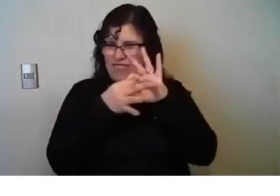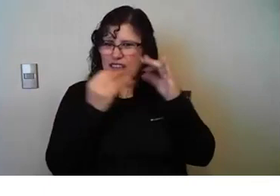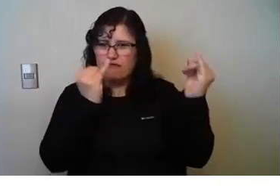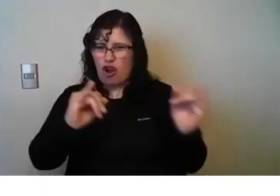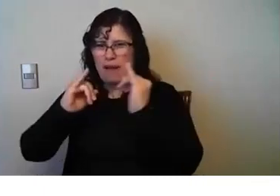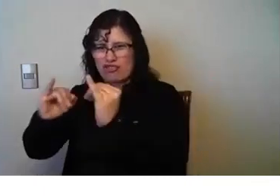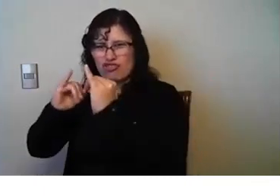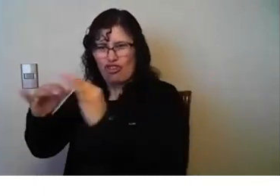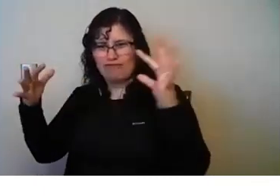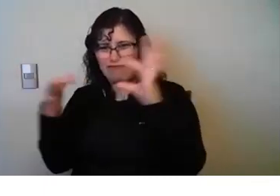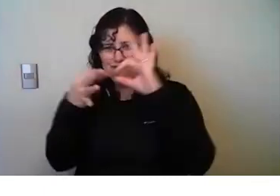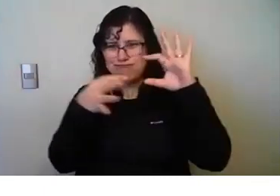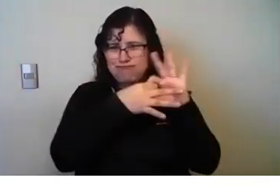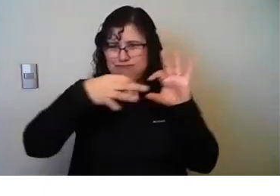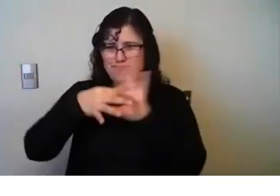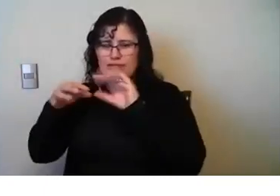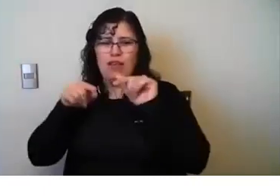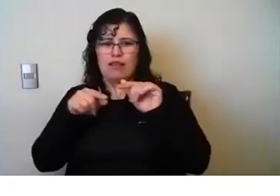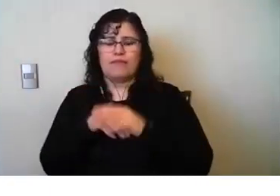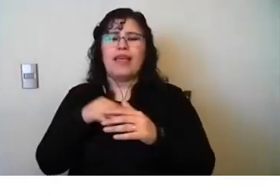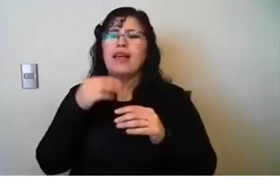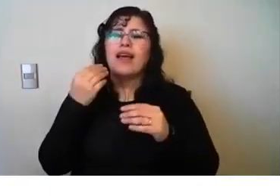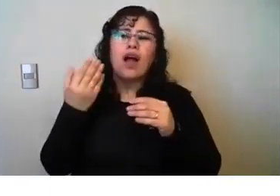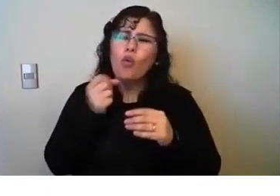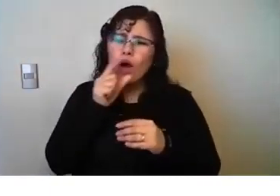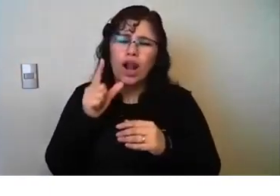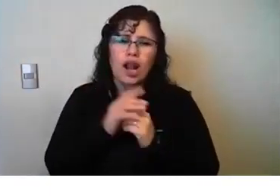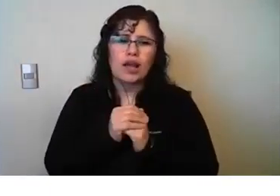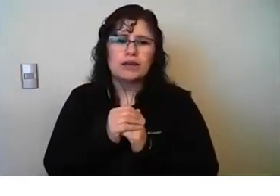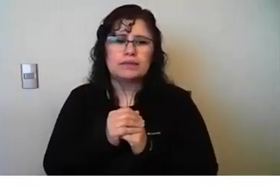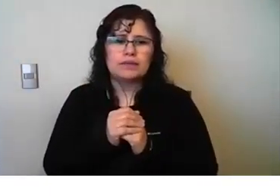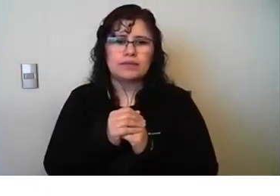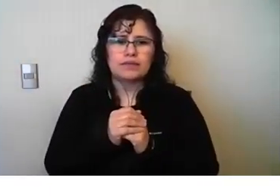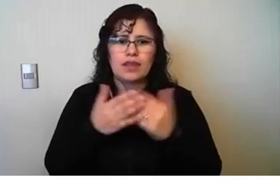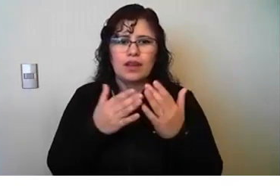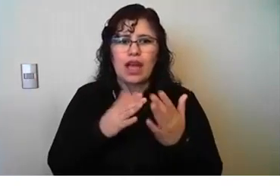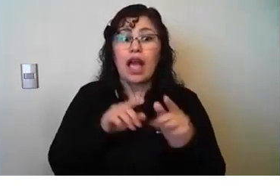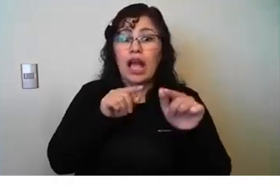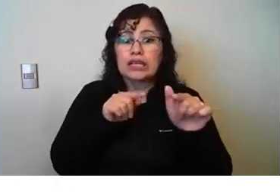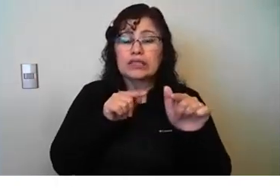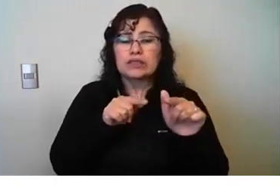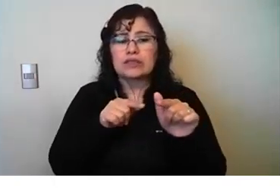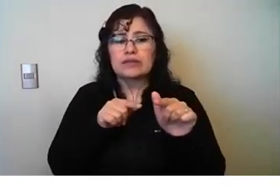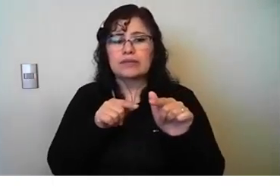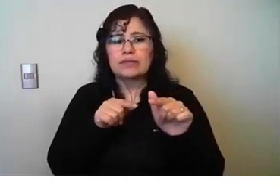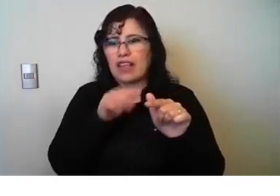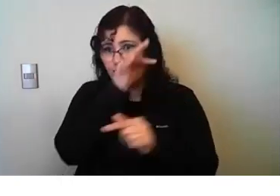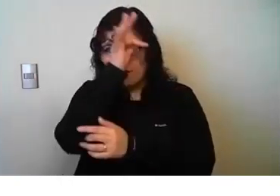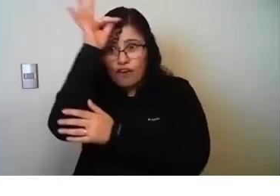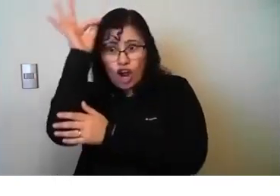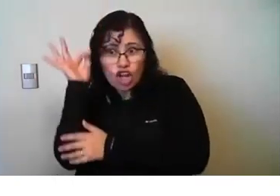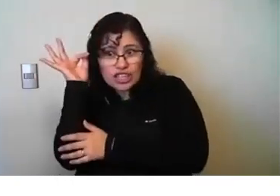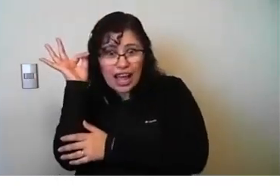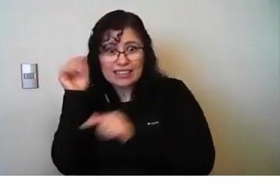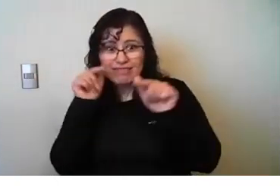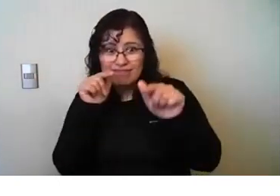tipo. Y son el resto de lo que nos queda el área del lóbulo frontal. Recuerden que esto